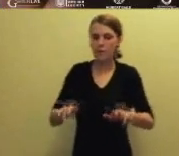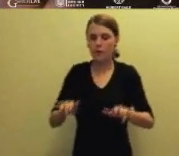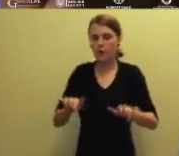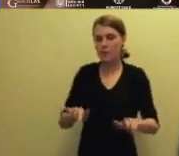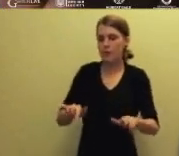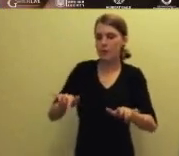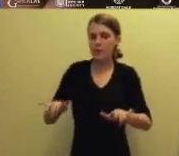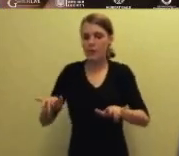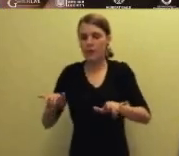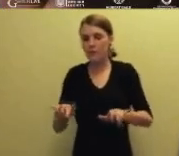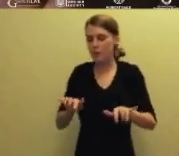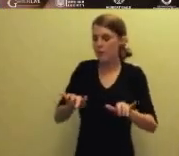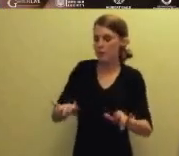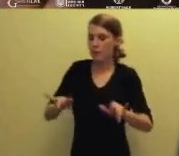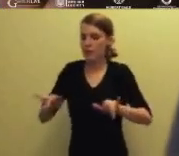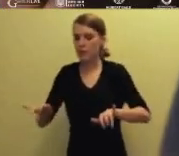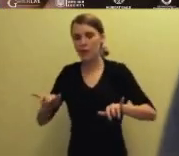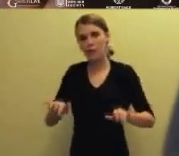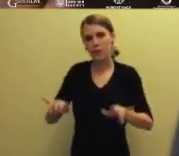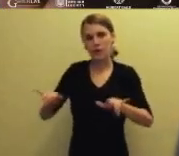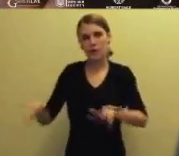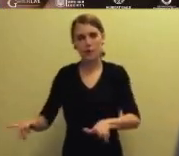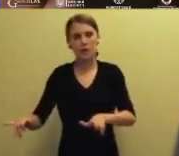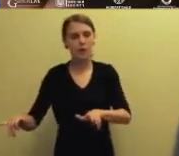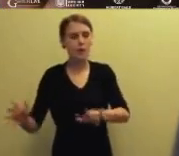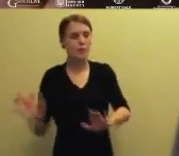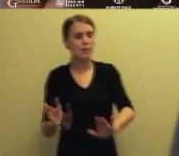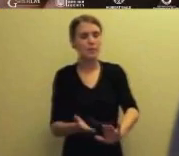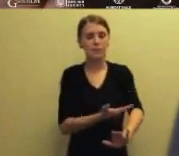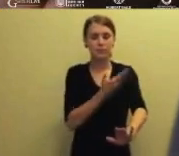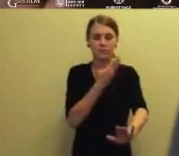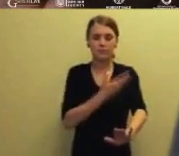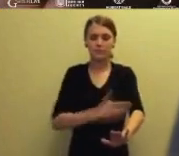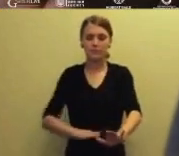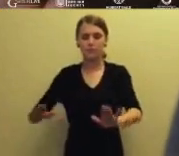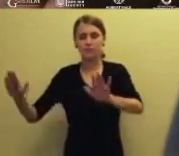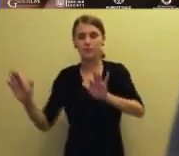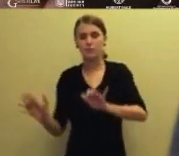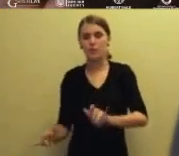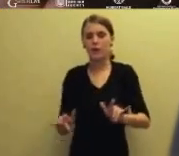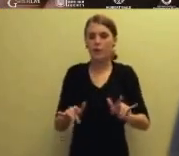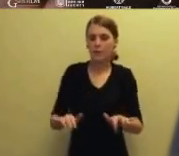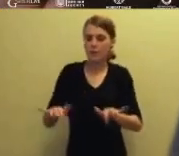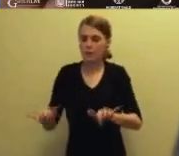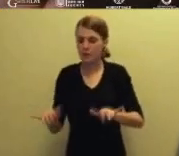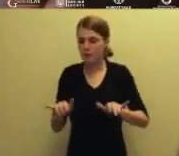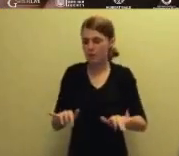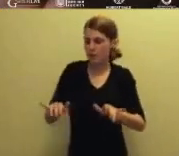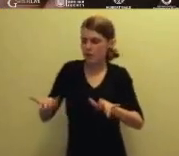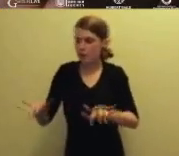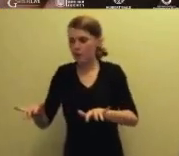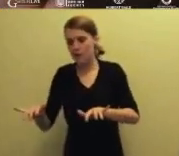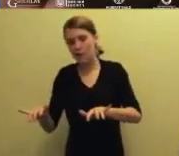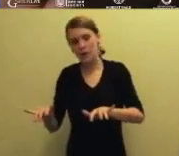no está implicando ni emocionando el espectador qué valor tiene realmente la película ello puede ser una película que digo mira como utilizo